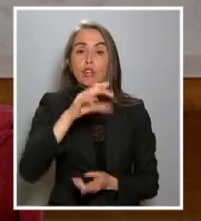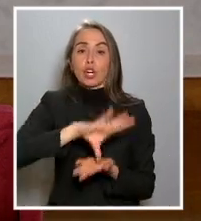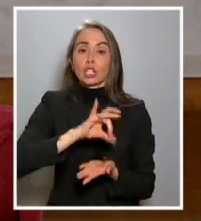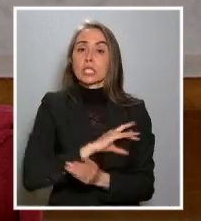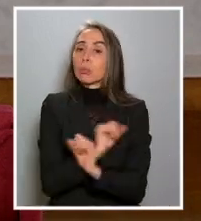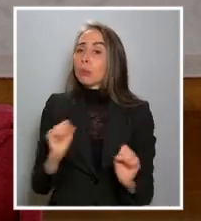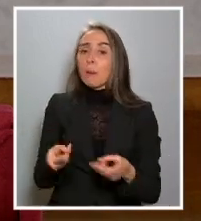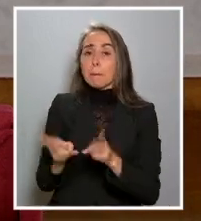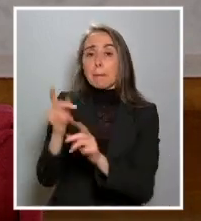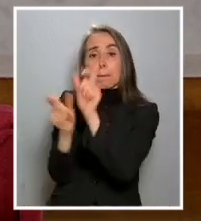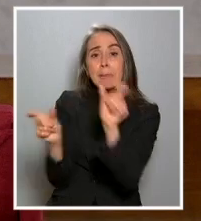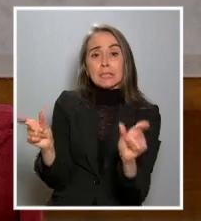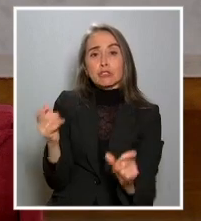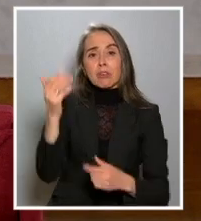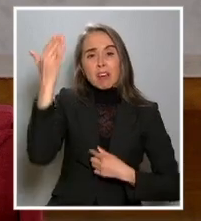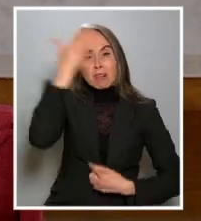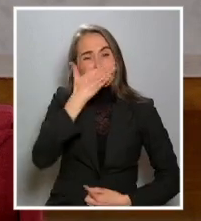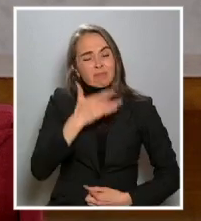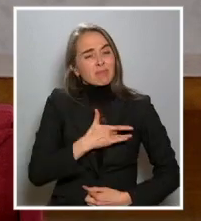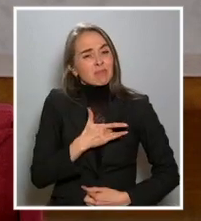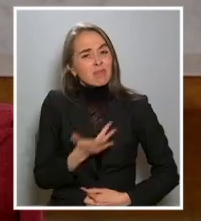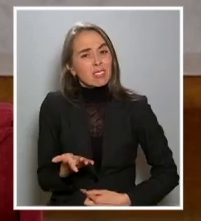podemos permitir que personas indolentes